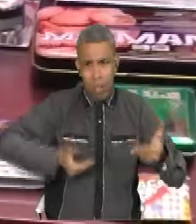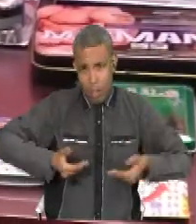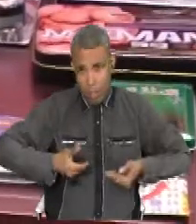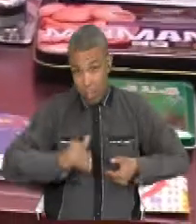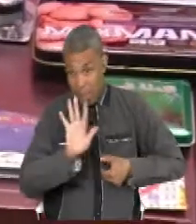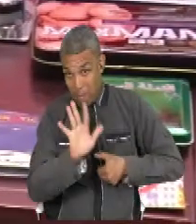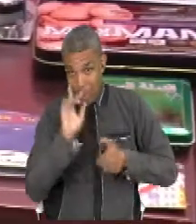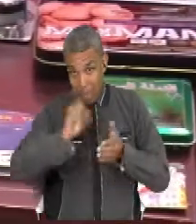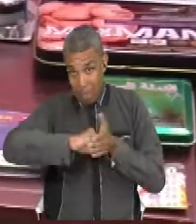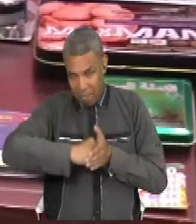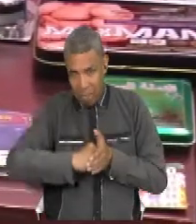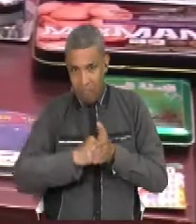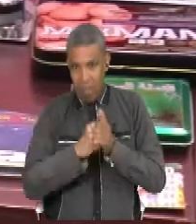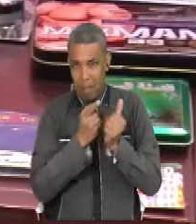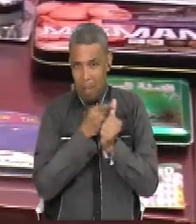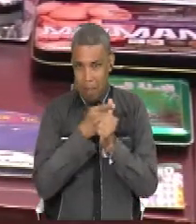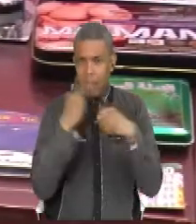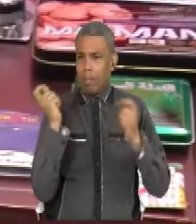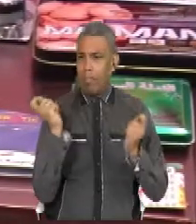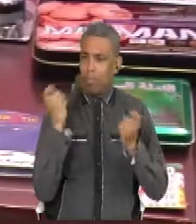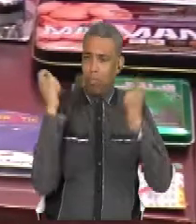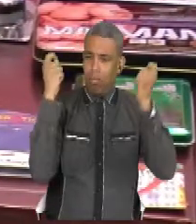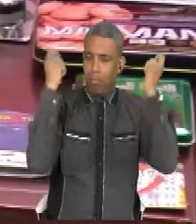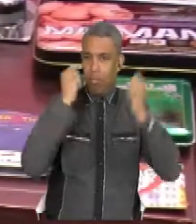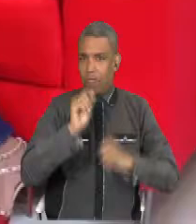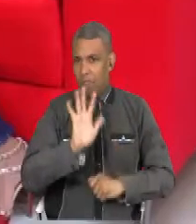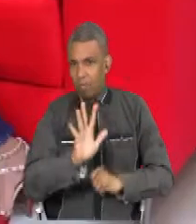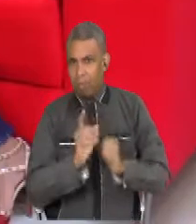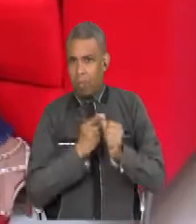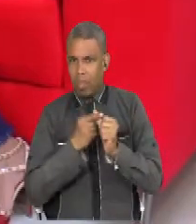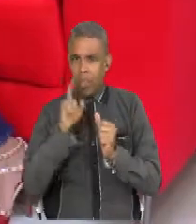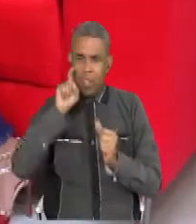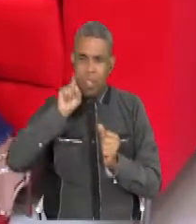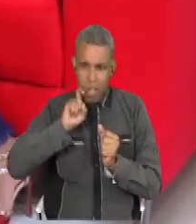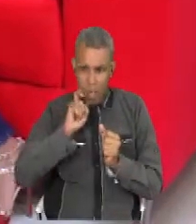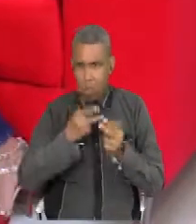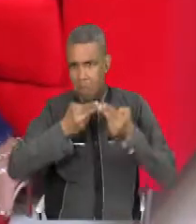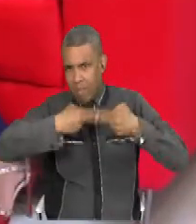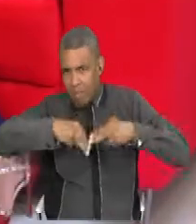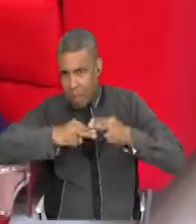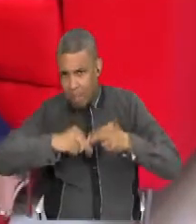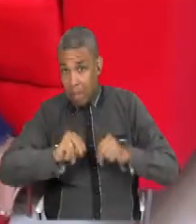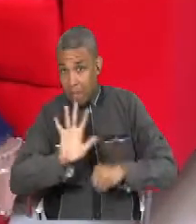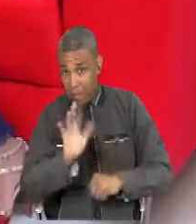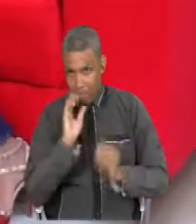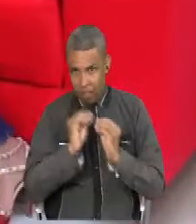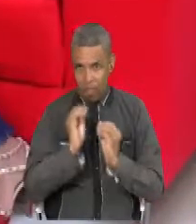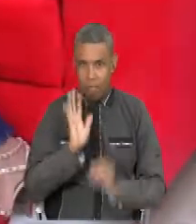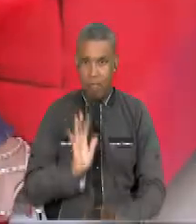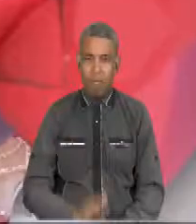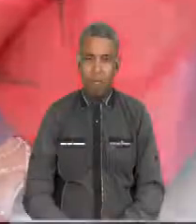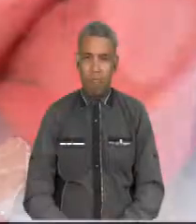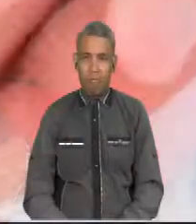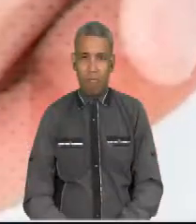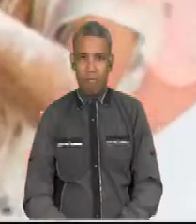aquí para tener una vida sexual completa y activa con su pareja. Ya volvemos. Be careful.